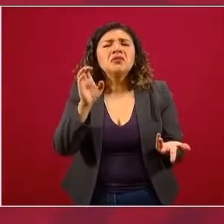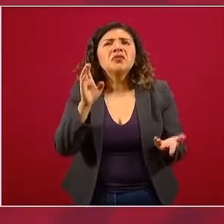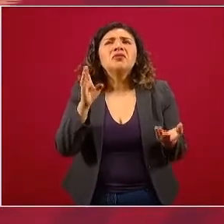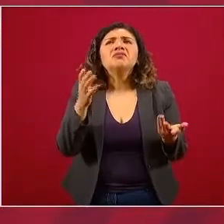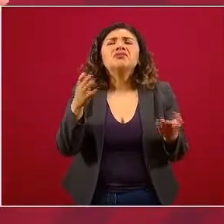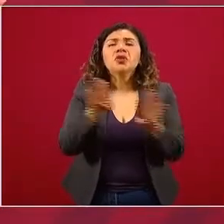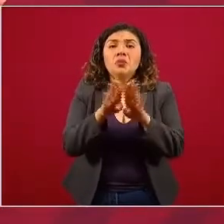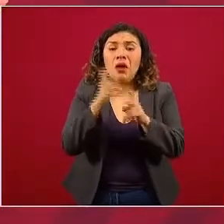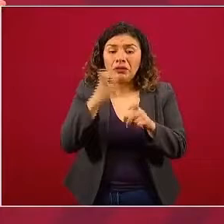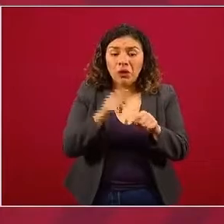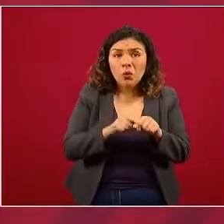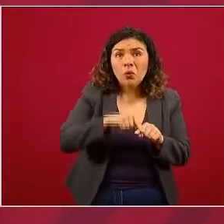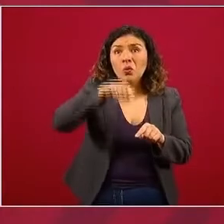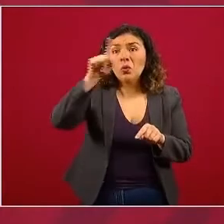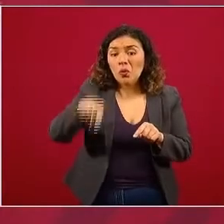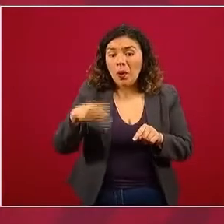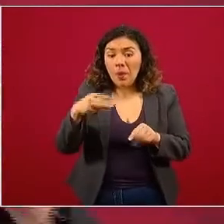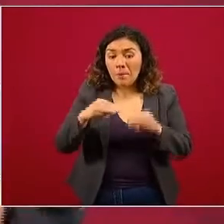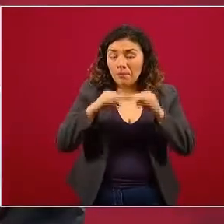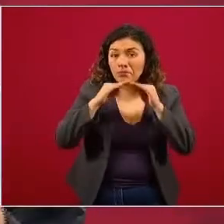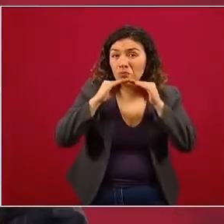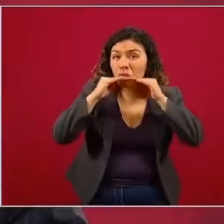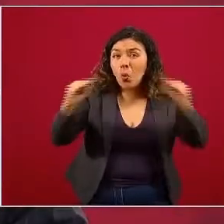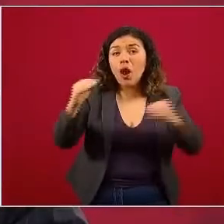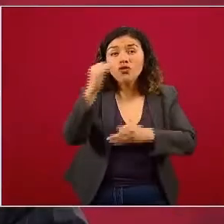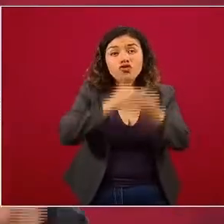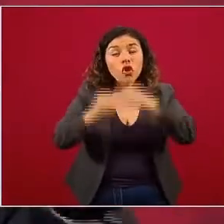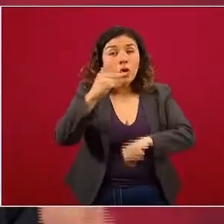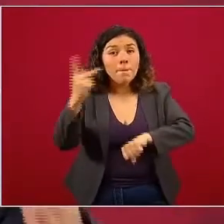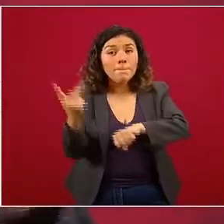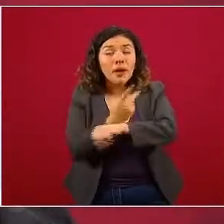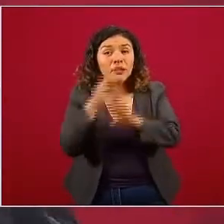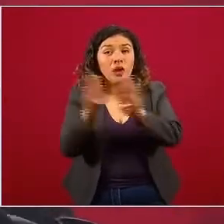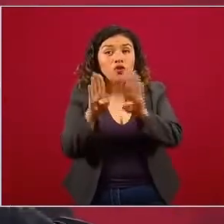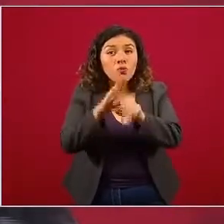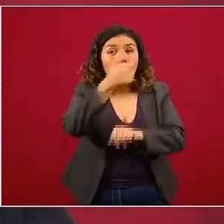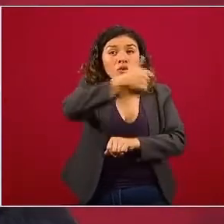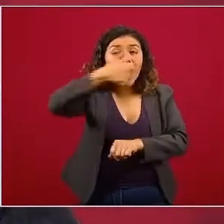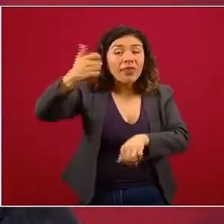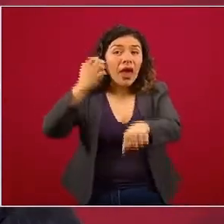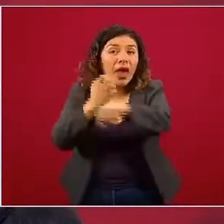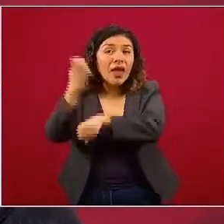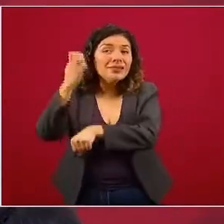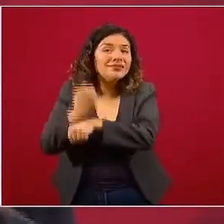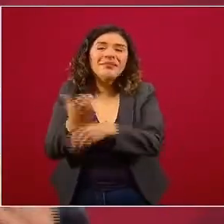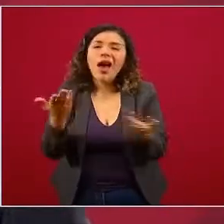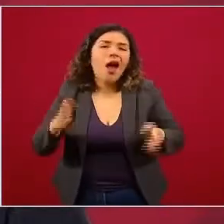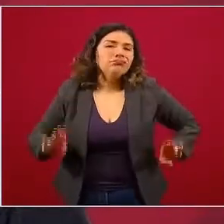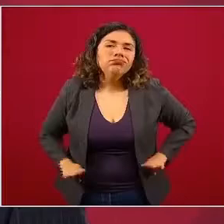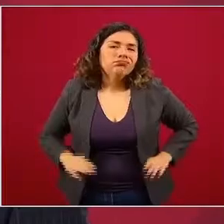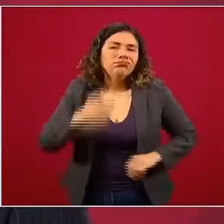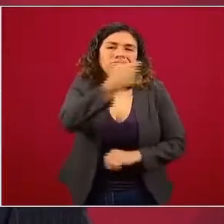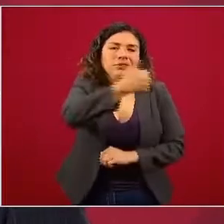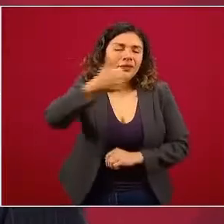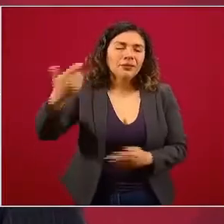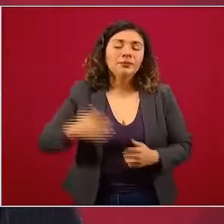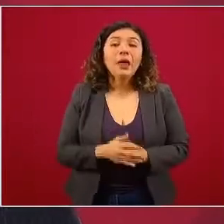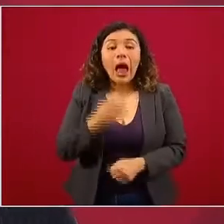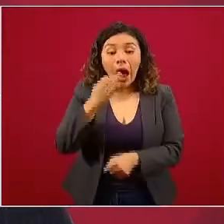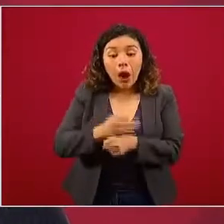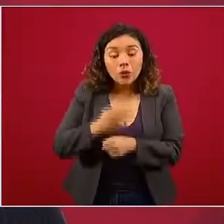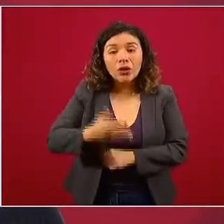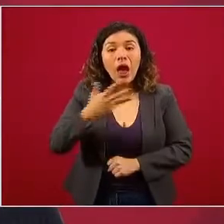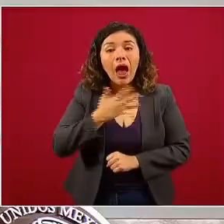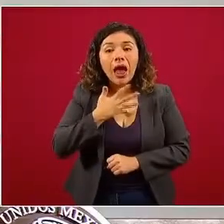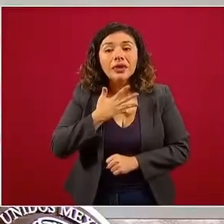intentar que esa curva represente el mismo patrón de ocurrencia de cada una de las entidades federativas. En este momento